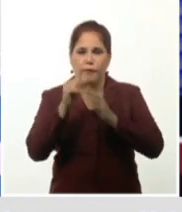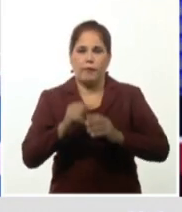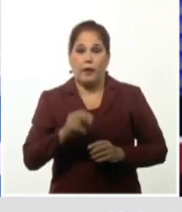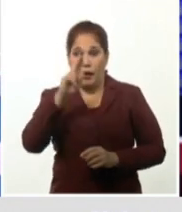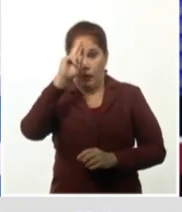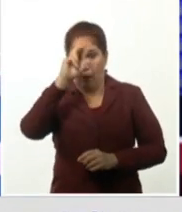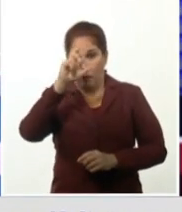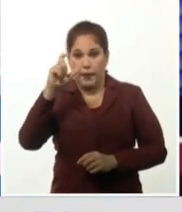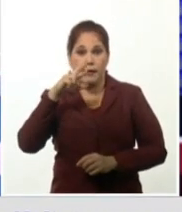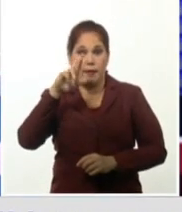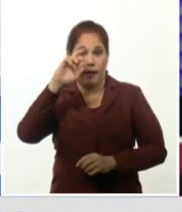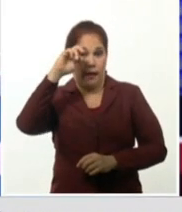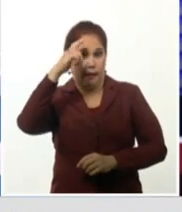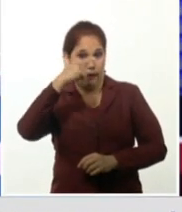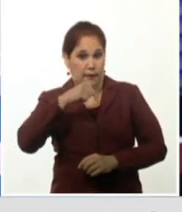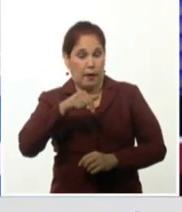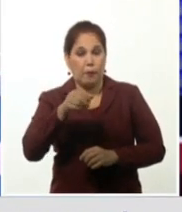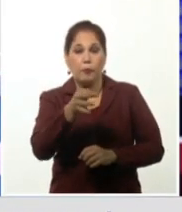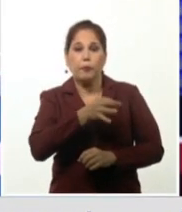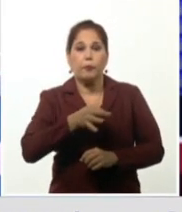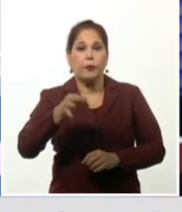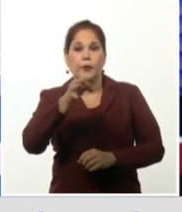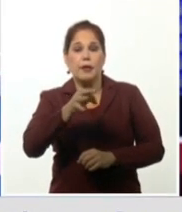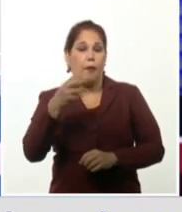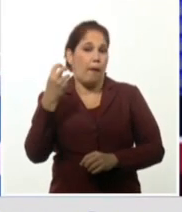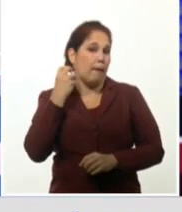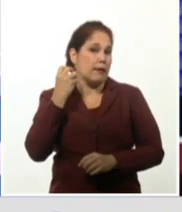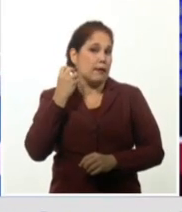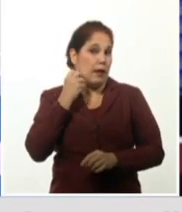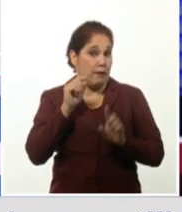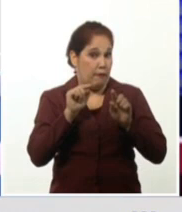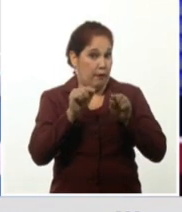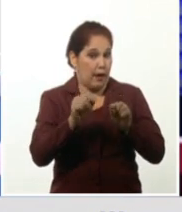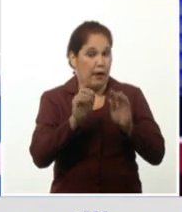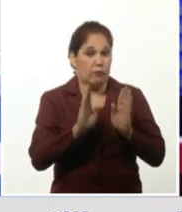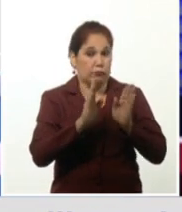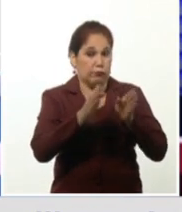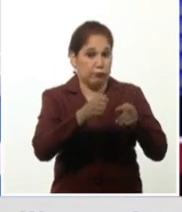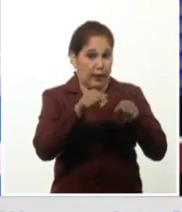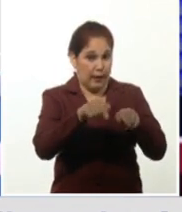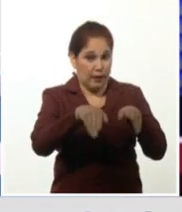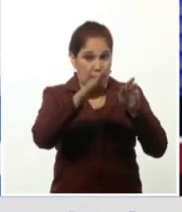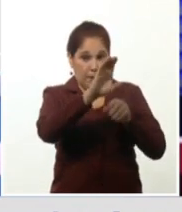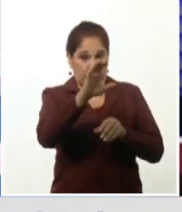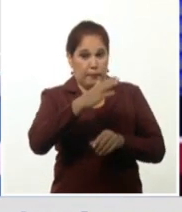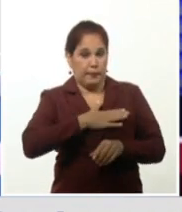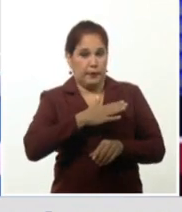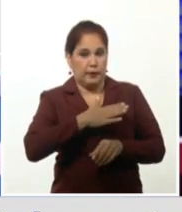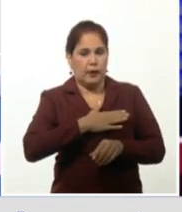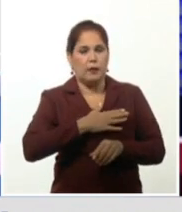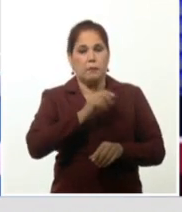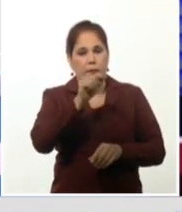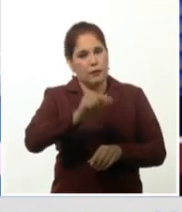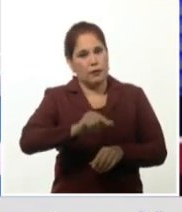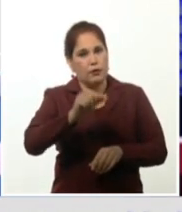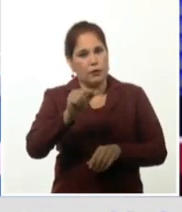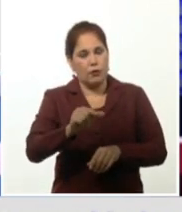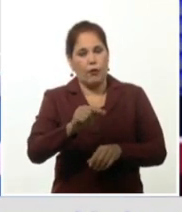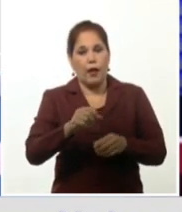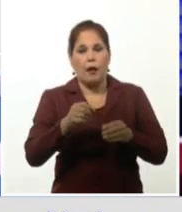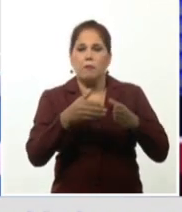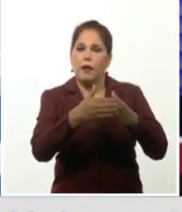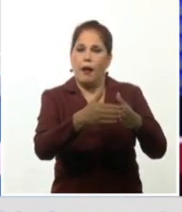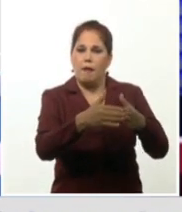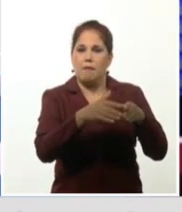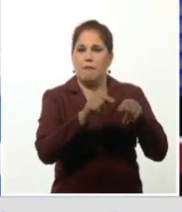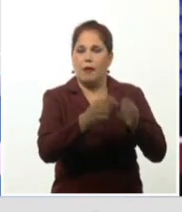Celia Sánchez Manduley del municipio de Manzanillo Anillo es el centro asistencial donde se hospitalizan los pacientes de Granma